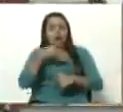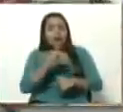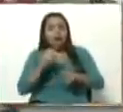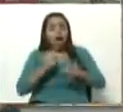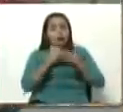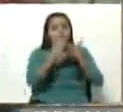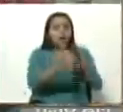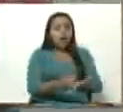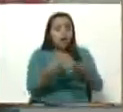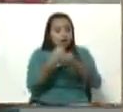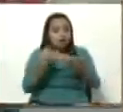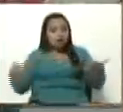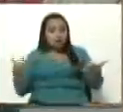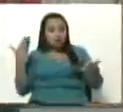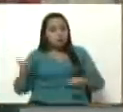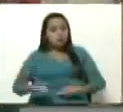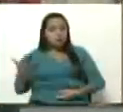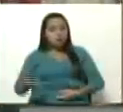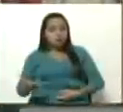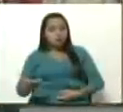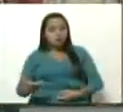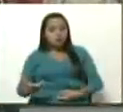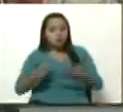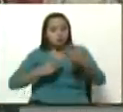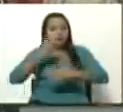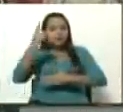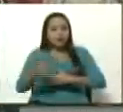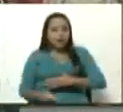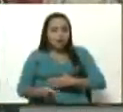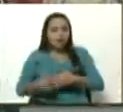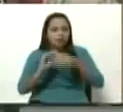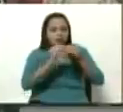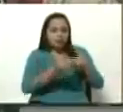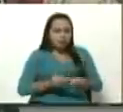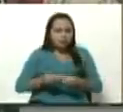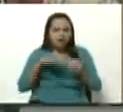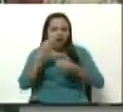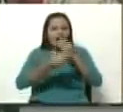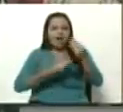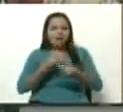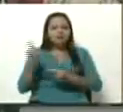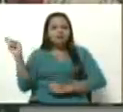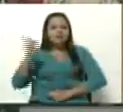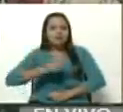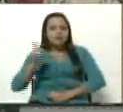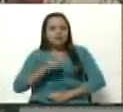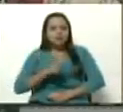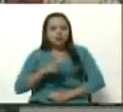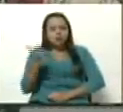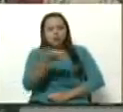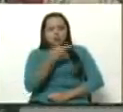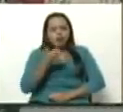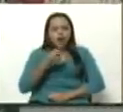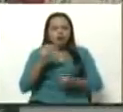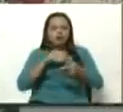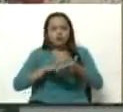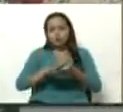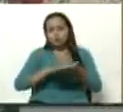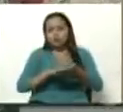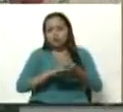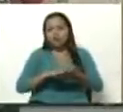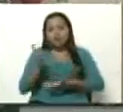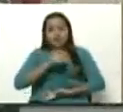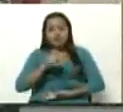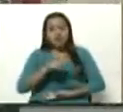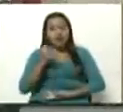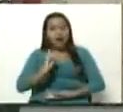como lineamiento fundamental para la planificación y el cumplimiento a las necesidades o a la búsqueda de la solución a las